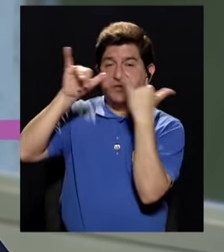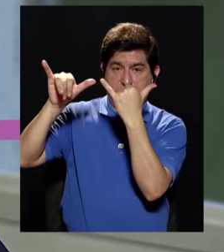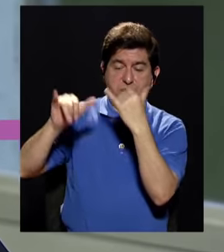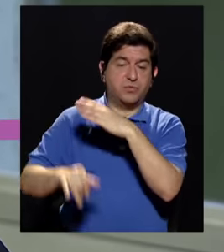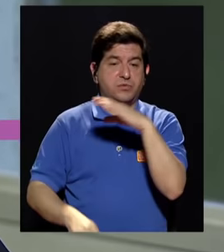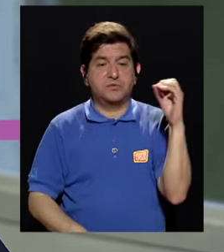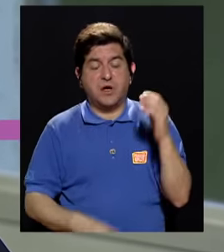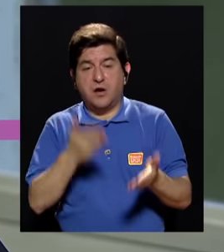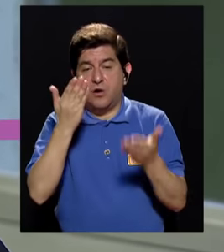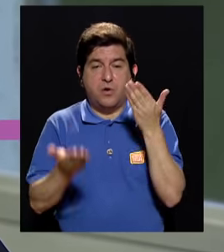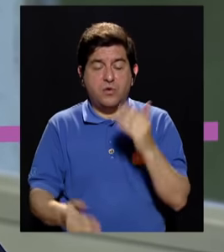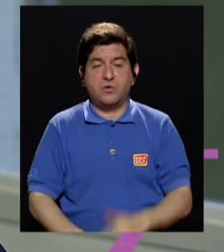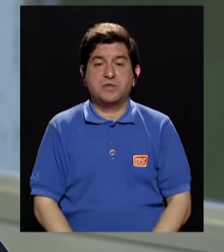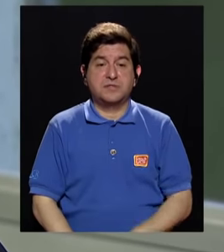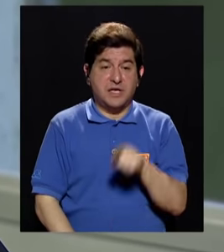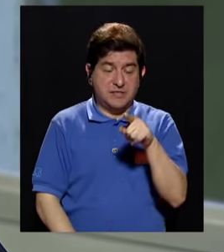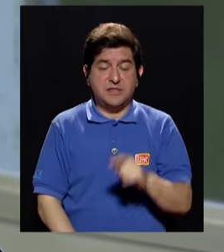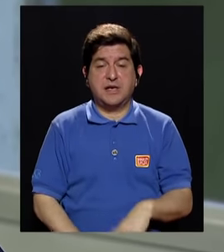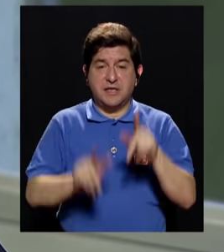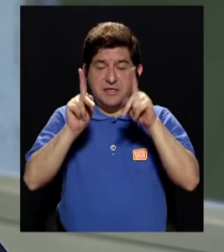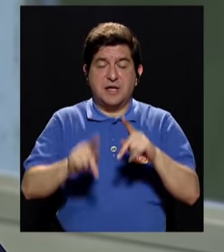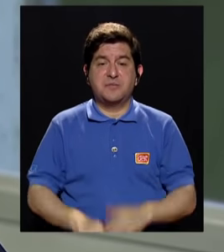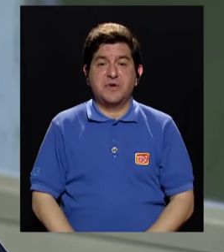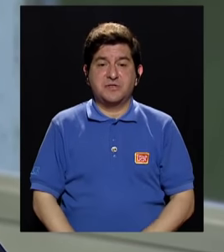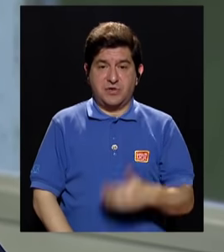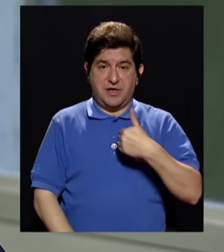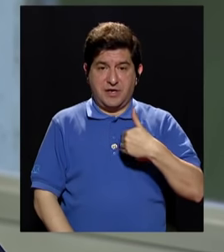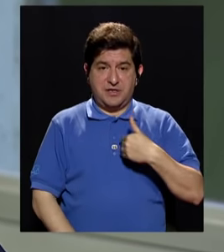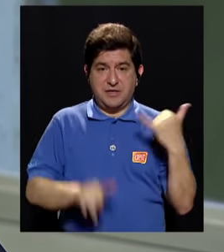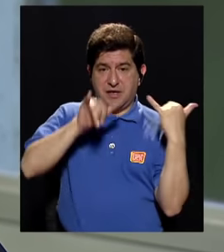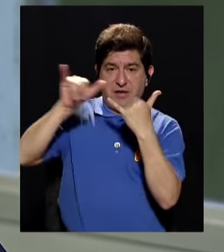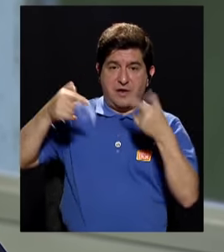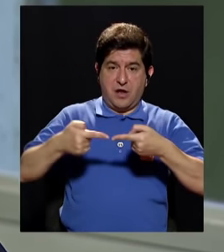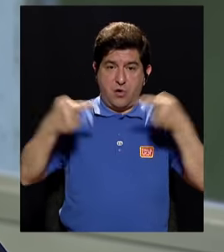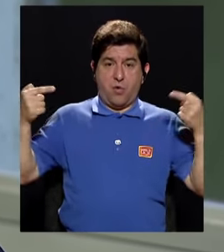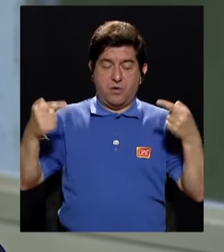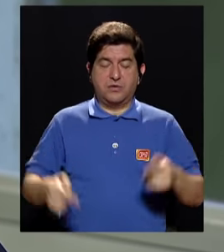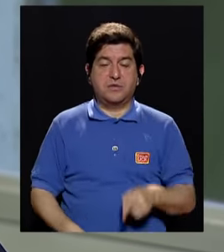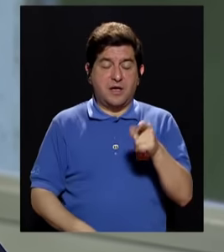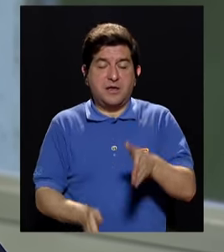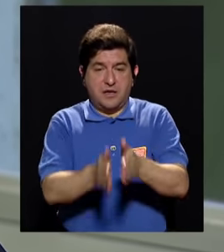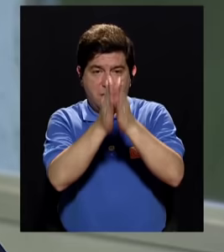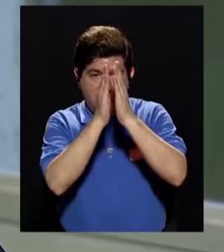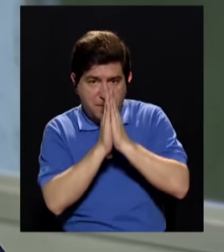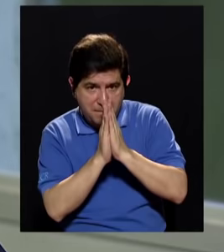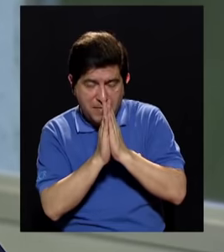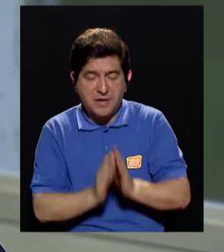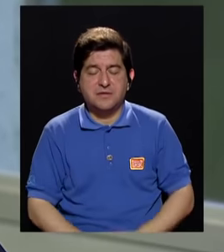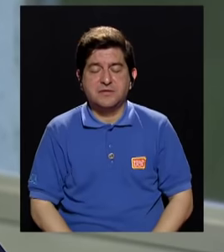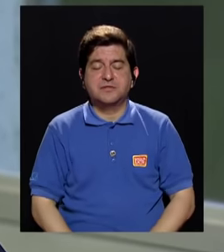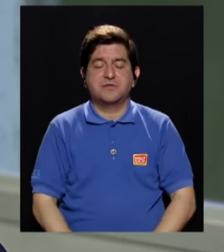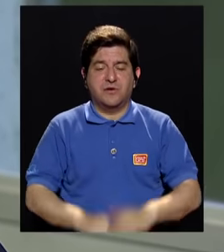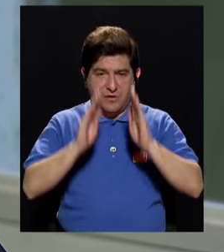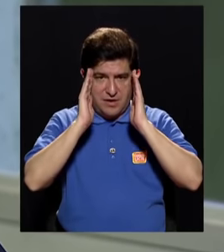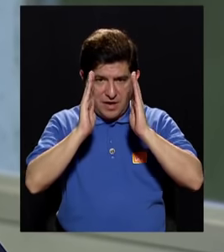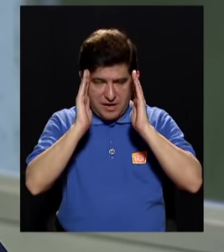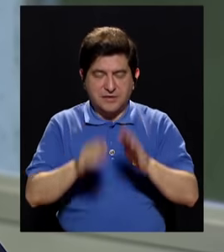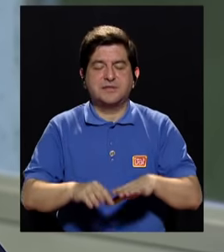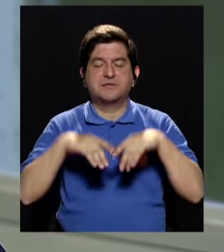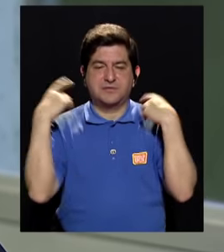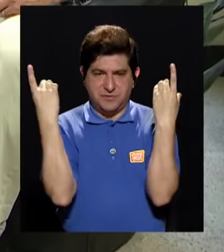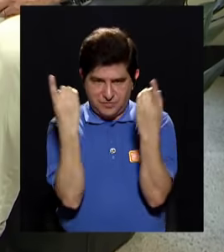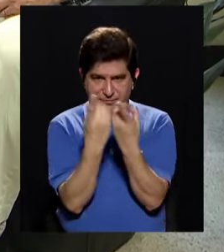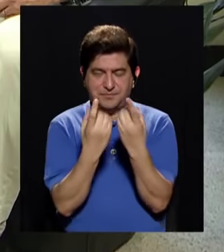denuncia o puede ser incluso imputado y pidan la valoración de esa persona y entonces con esa solicitud es que se atiende en el